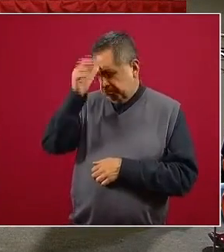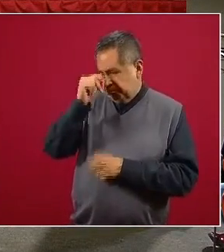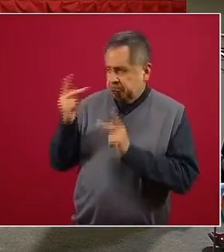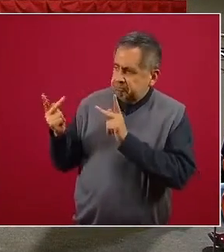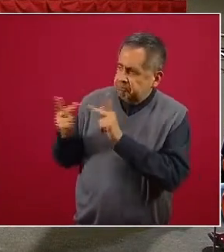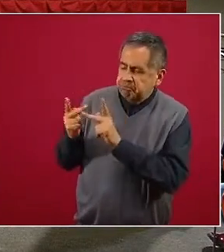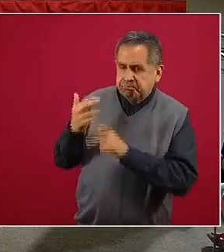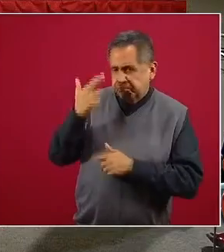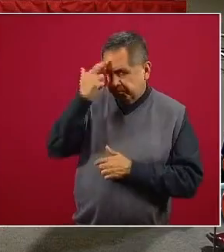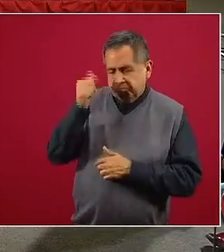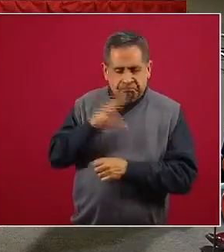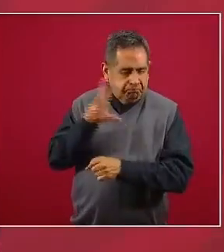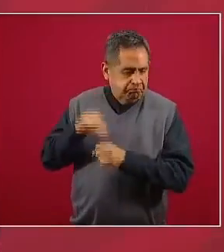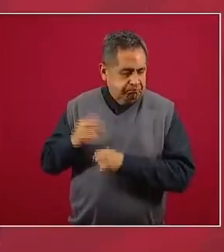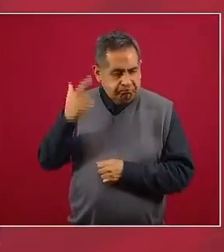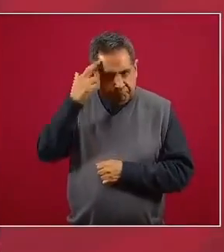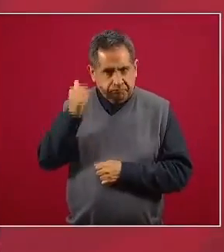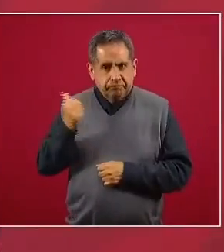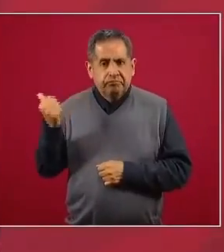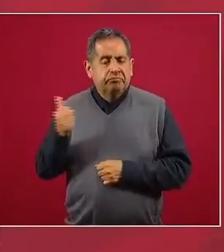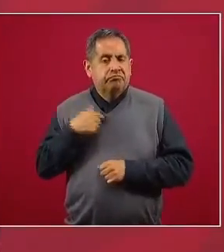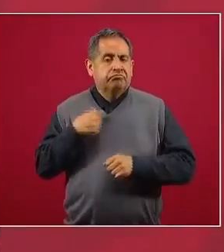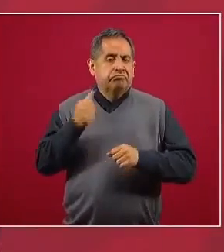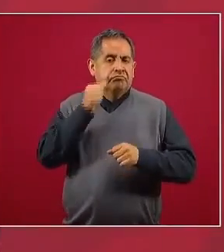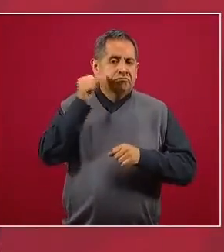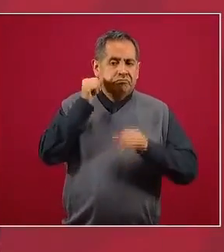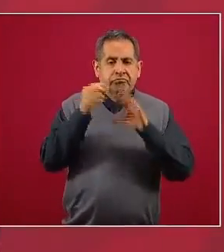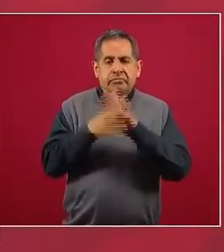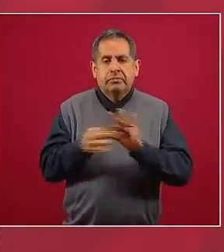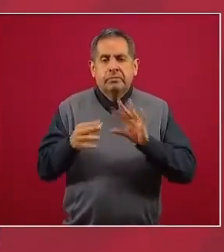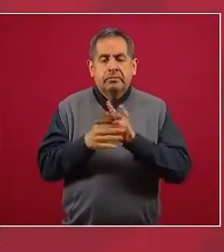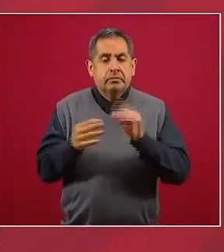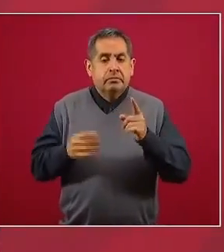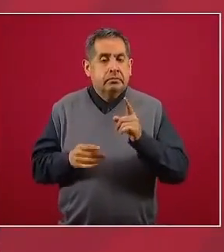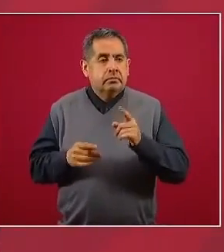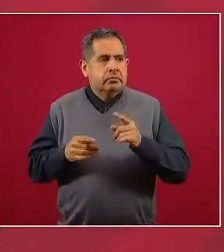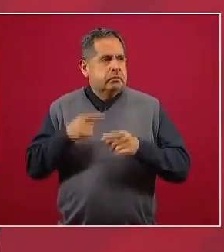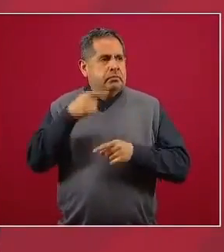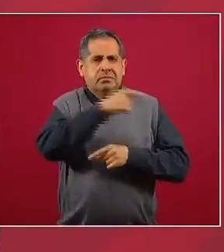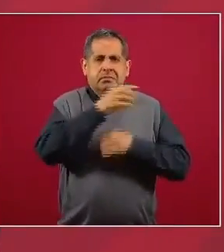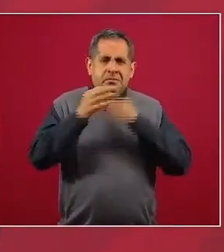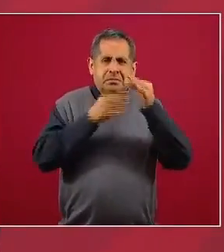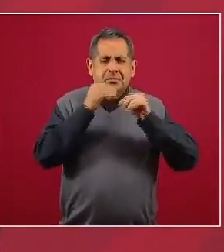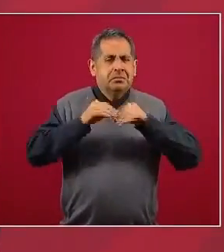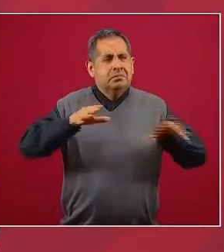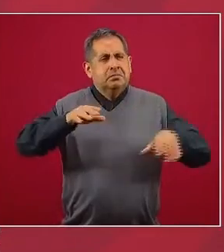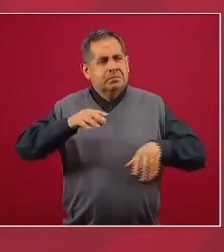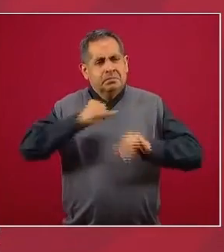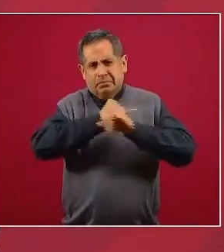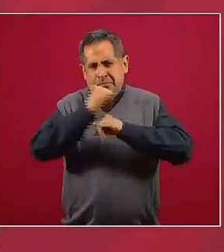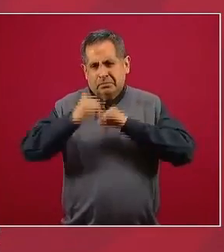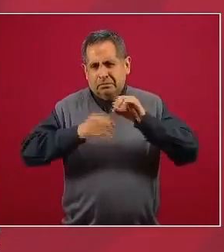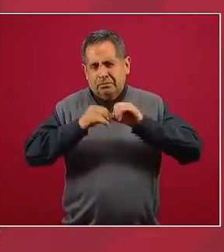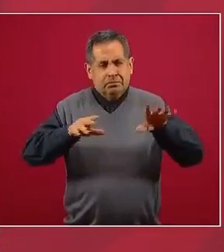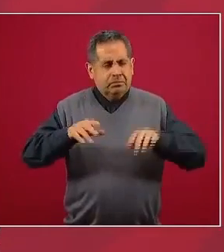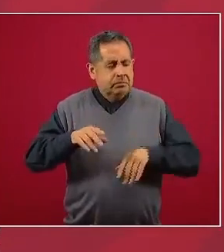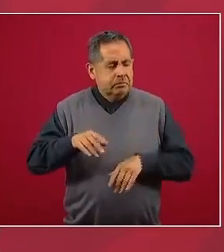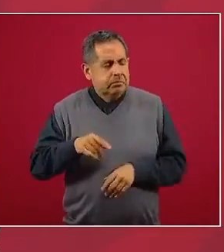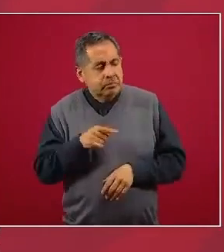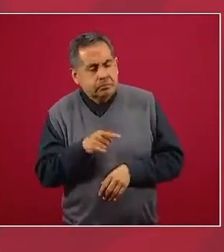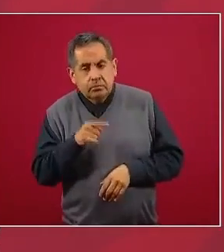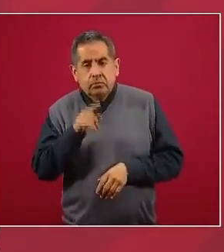doctor Alomía, completamente. Él ya explicó ayer que hubo una noticia que circuló en medios internacionales y